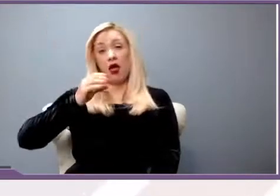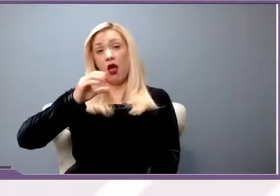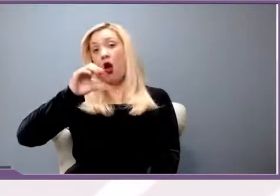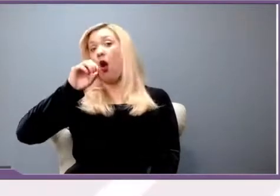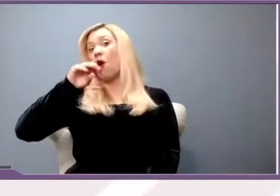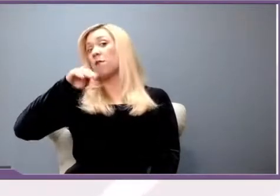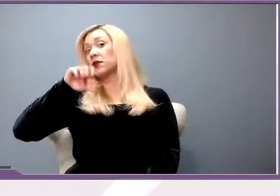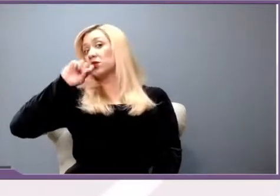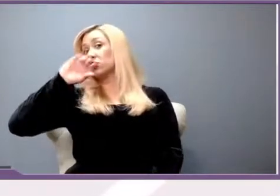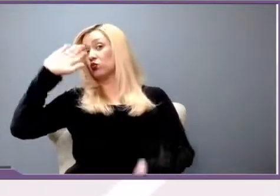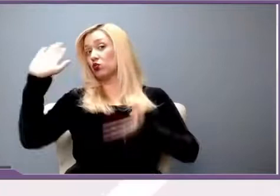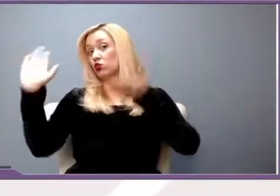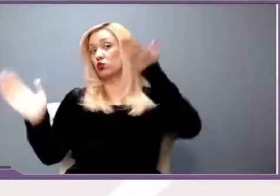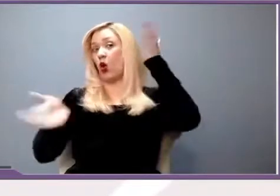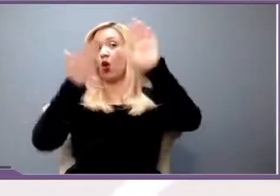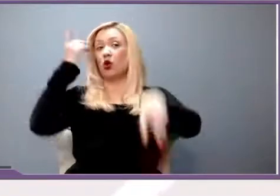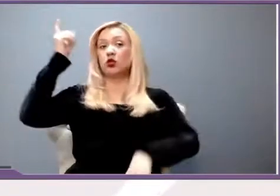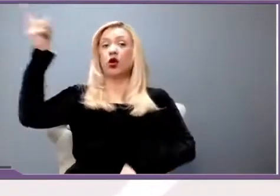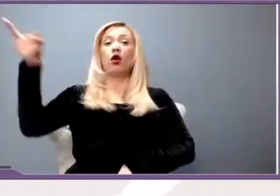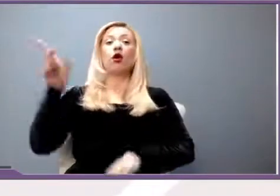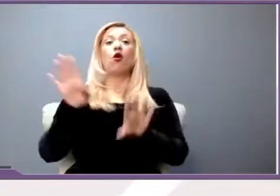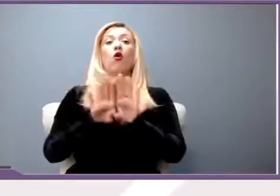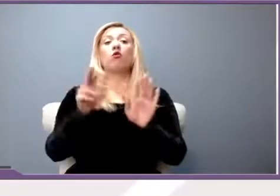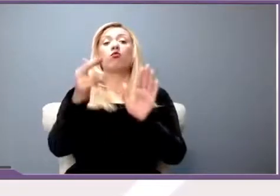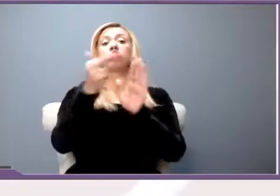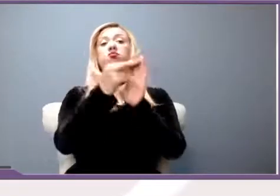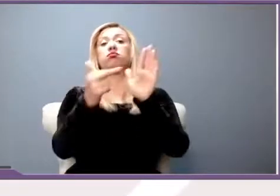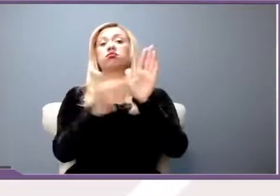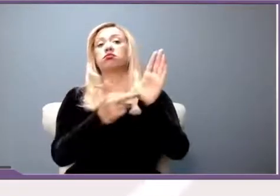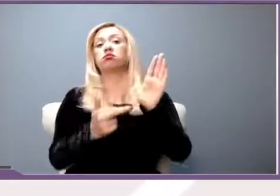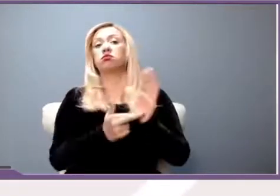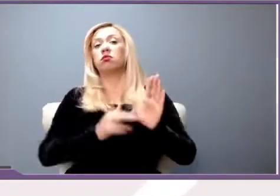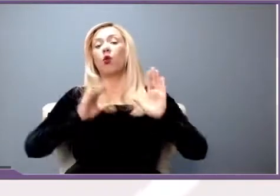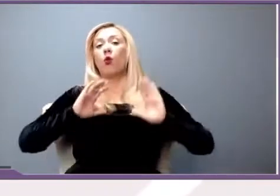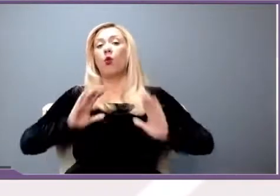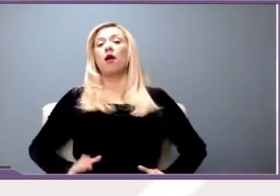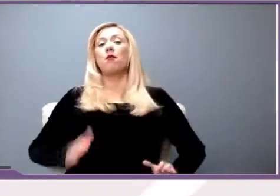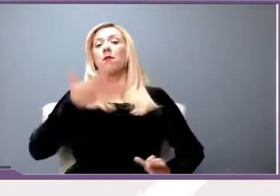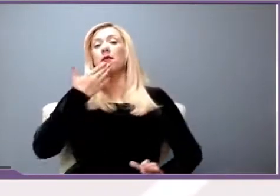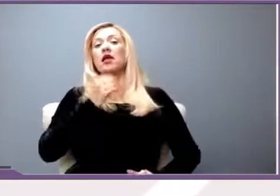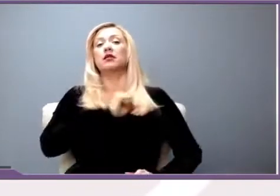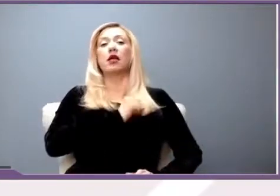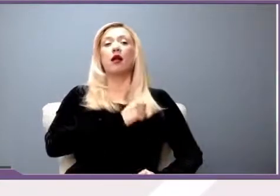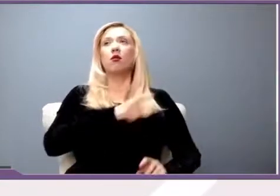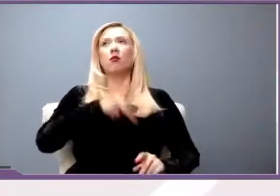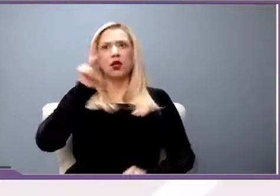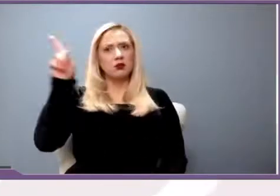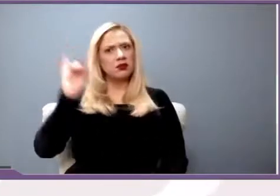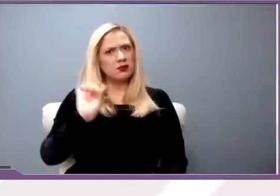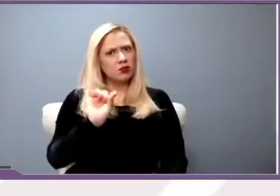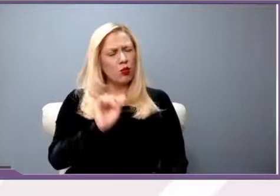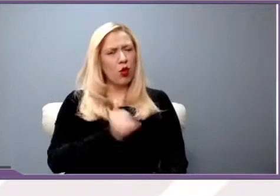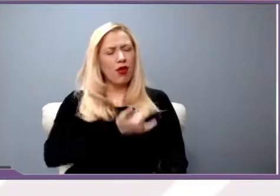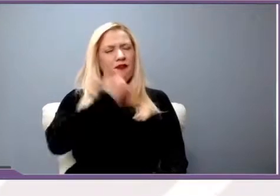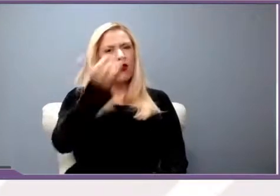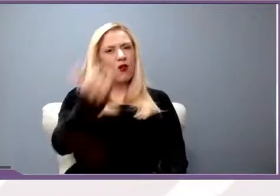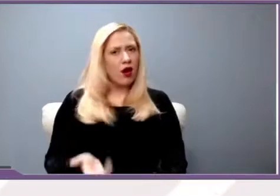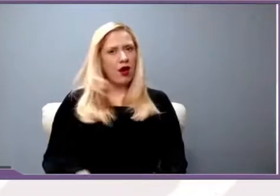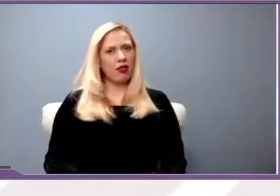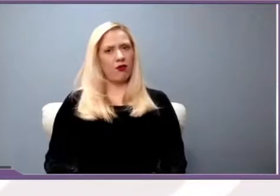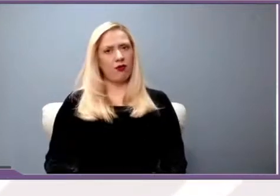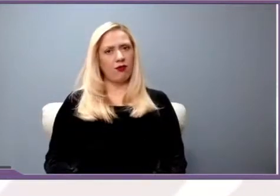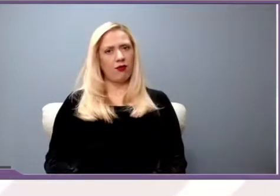voz dominante sobre la catalogación de los cuerpos no podrían equivocarse, ¿no? ¿Por qué pensamos que